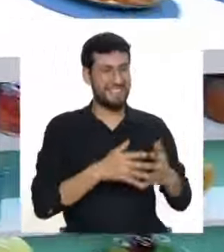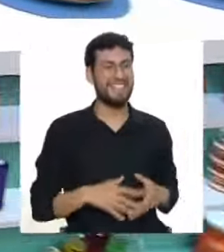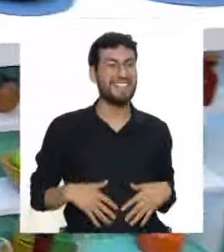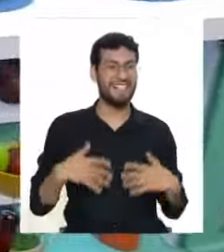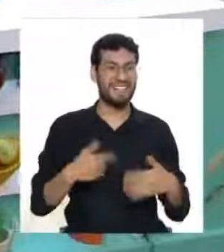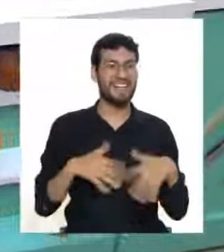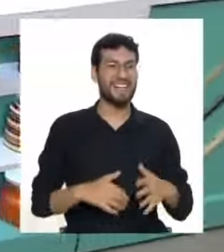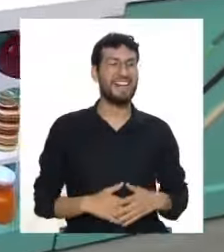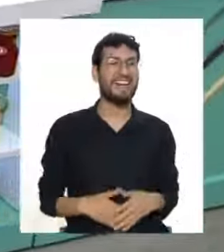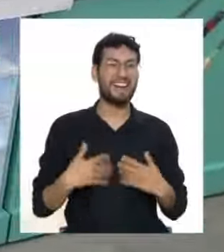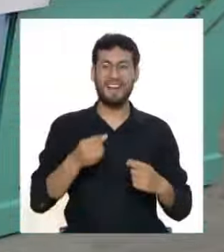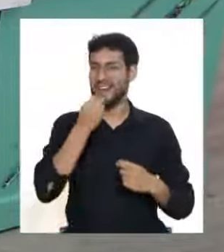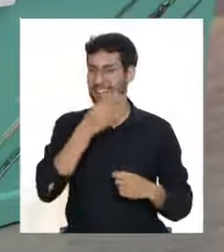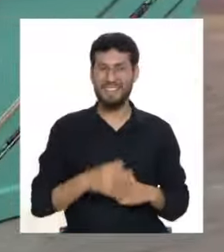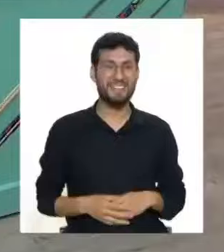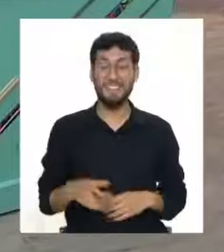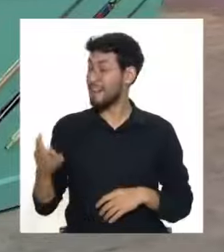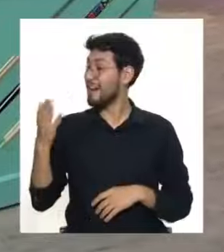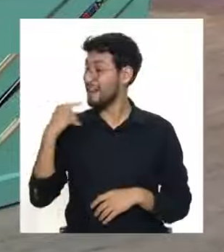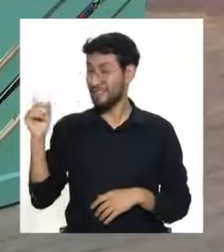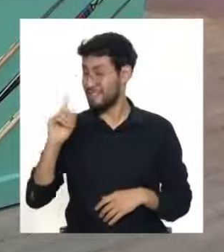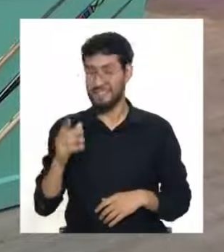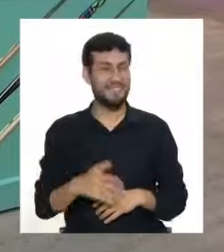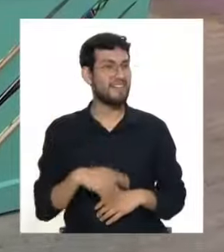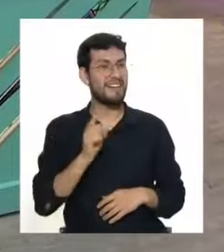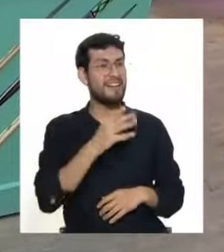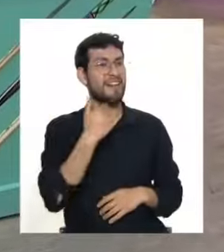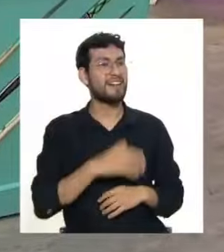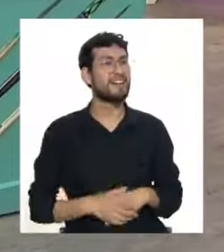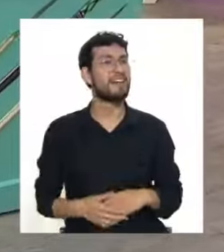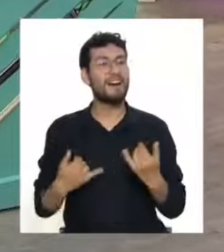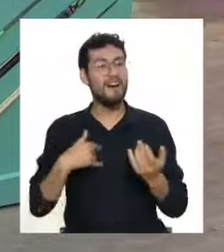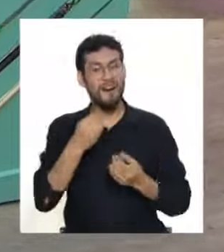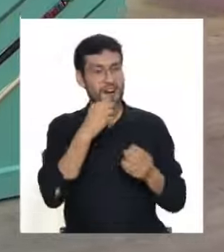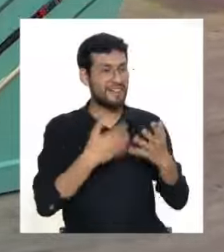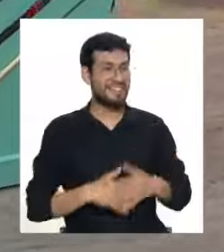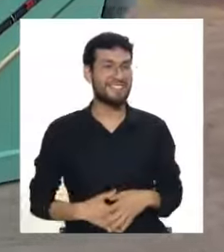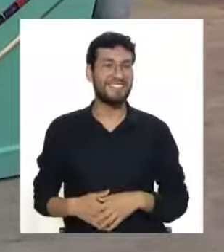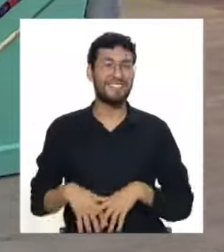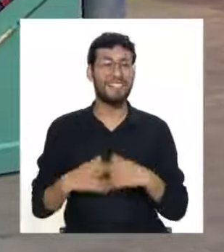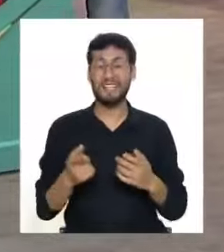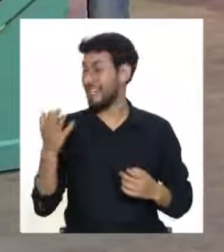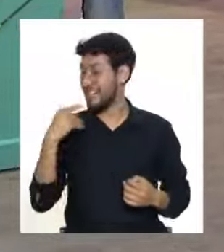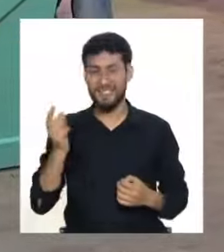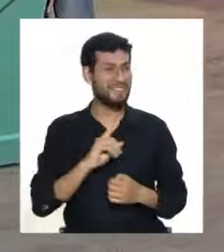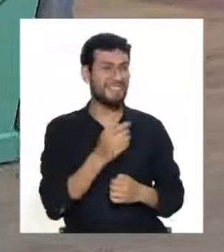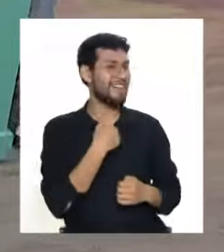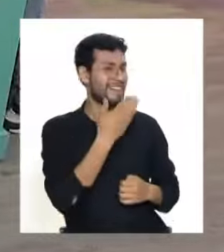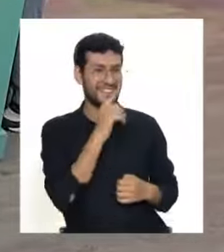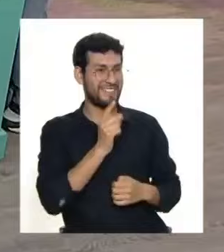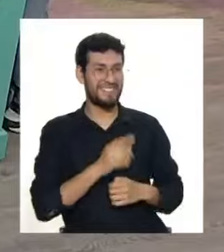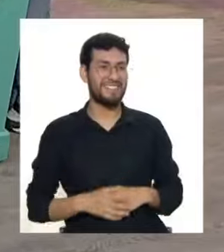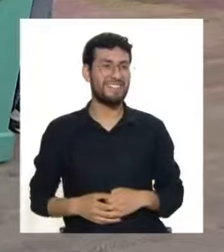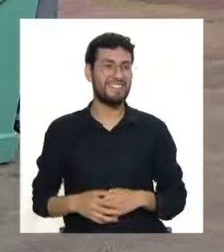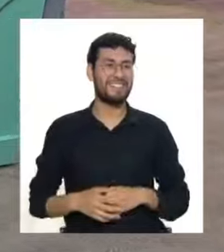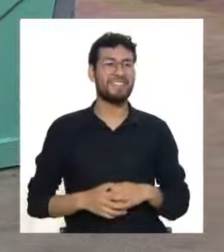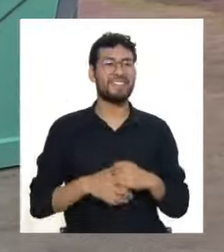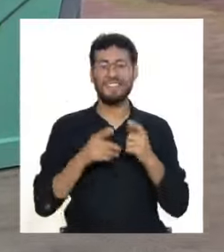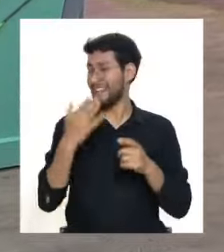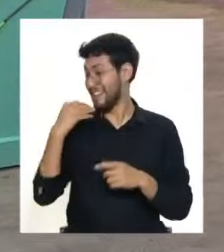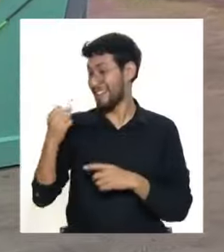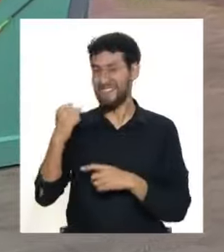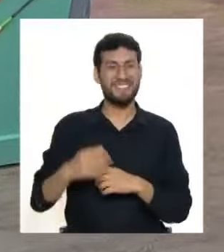Venga, ¿te gusta la jicita? Y yo que no he comido. Ay, ¿te gusta el picante? No, no. No, dice que no. Acá pica un